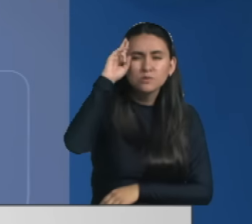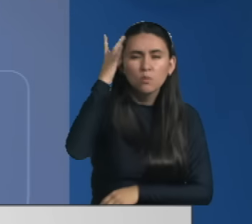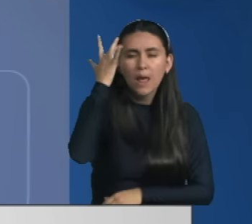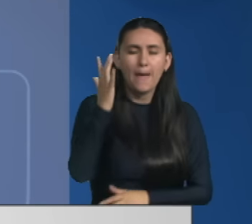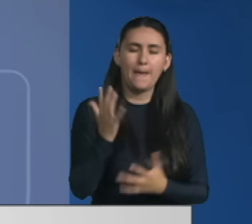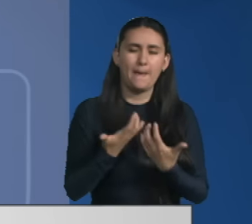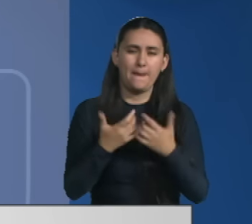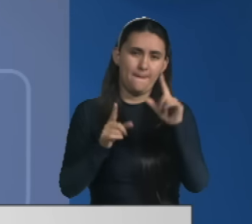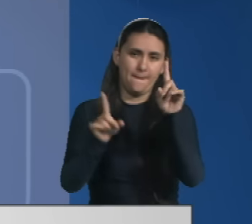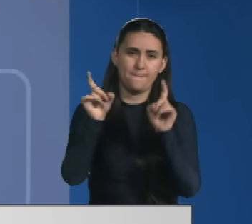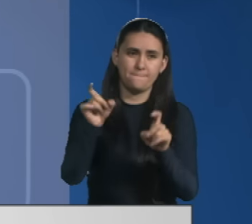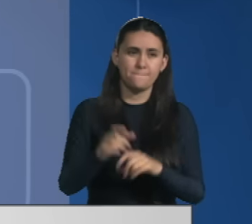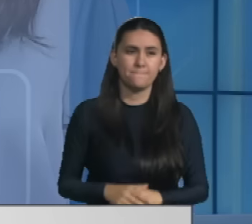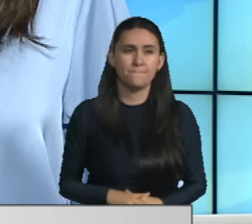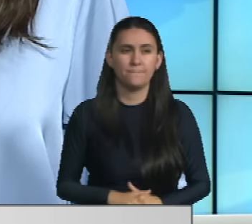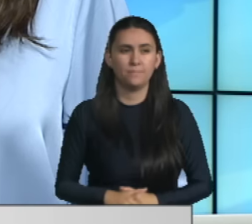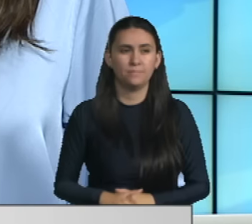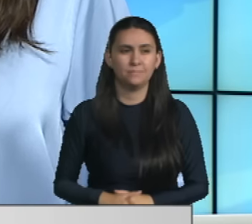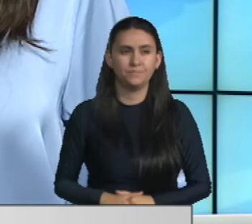controlado.